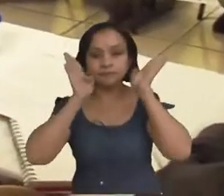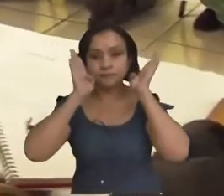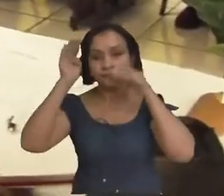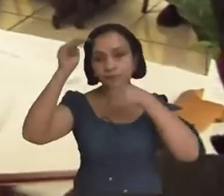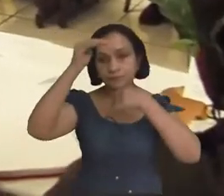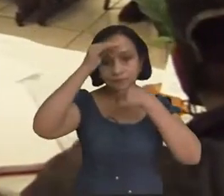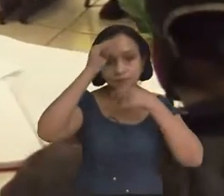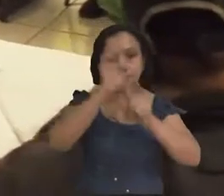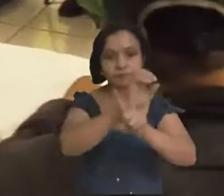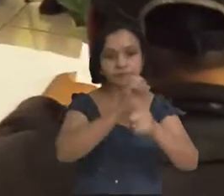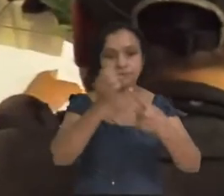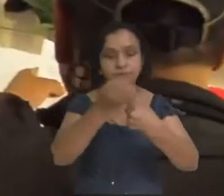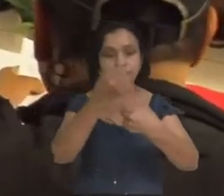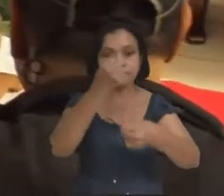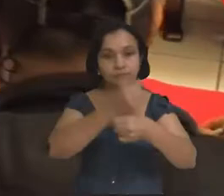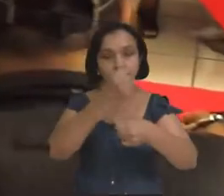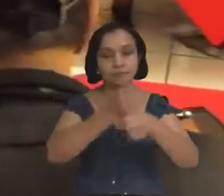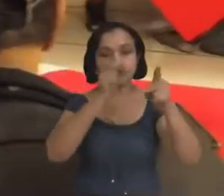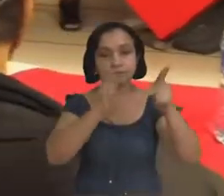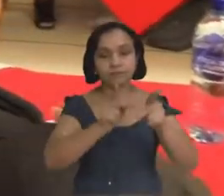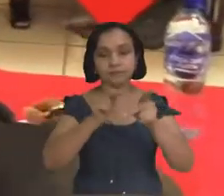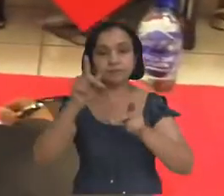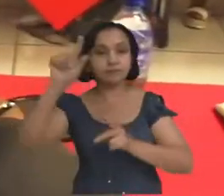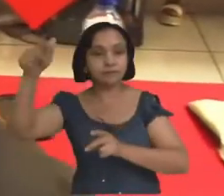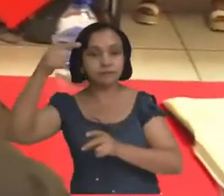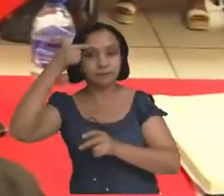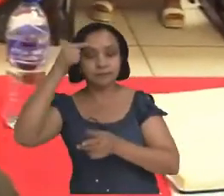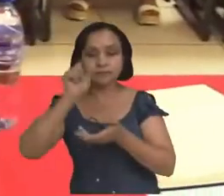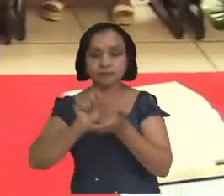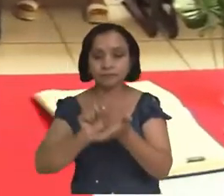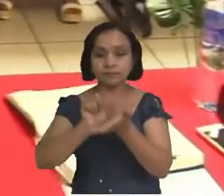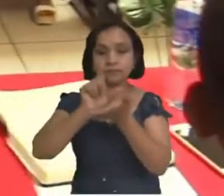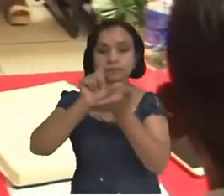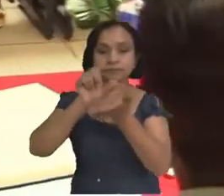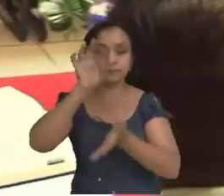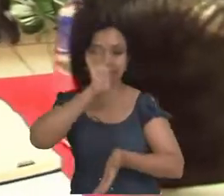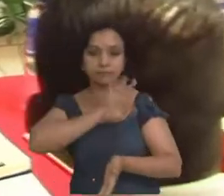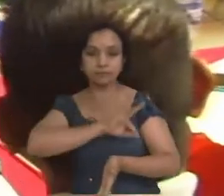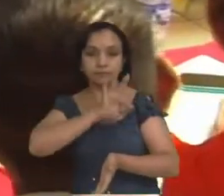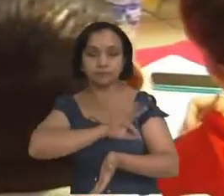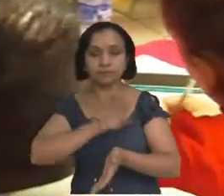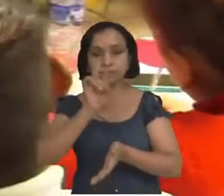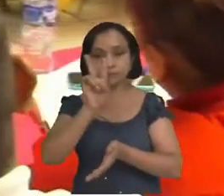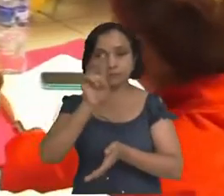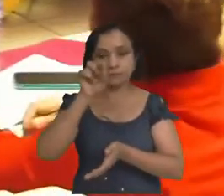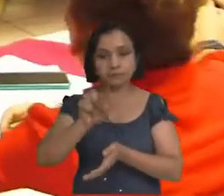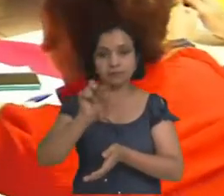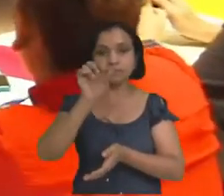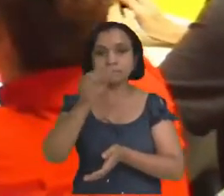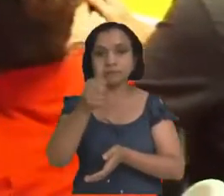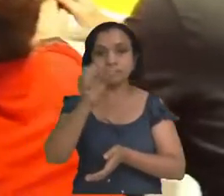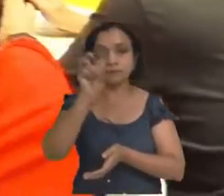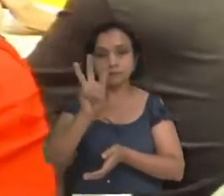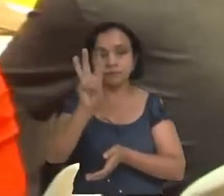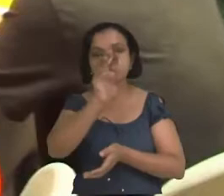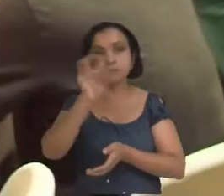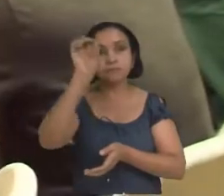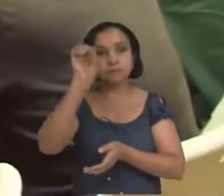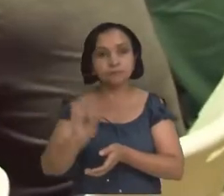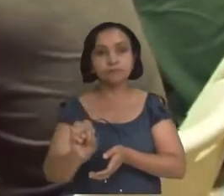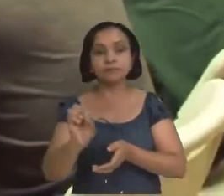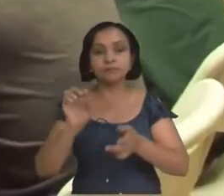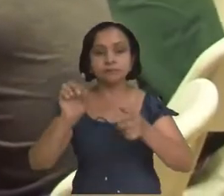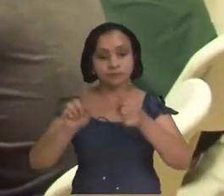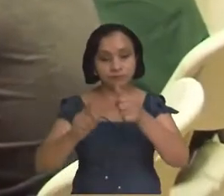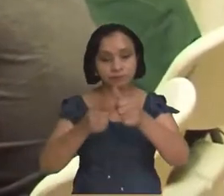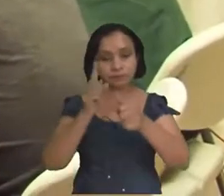sindicatos y gobierno acordaron que el incremento del salario mínimo para todos los sectores será de 2.63% desde el